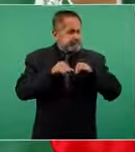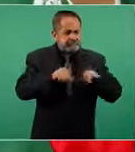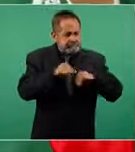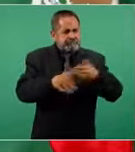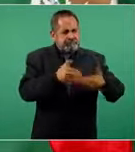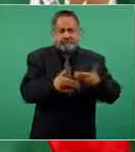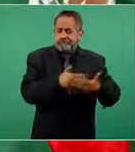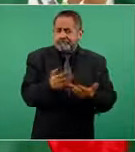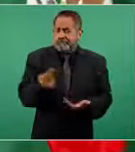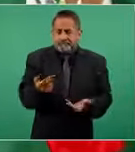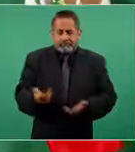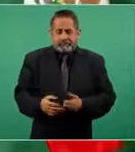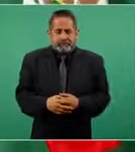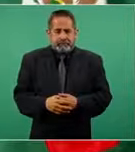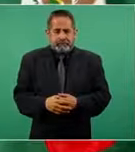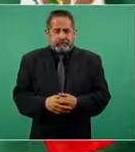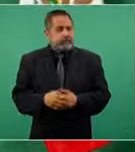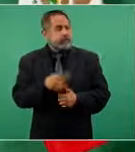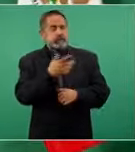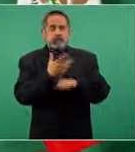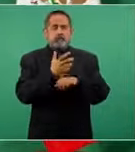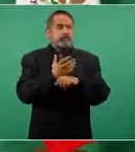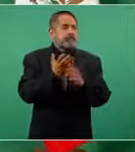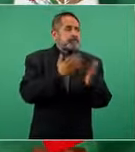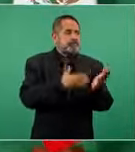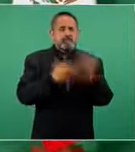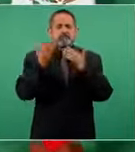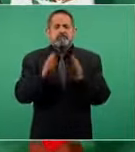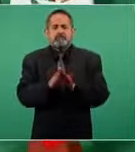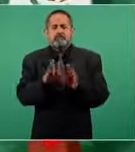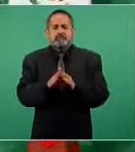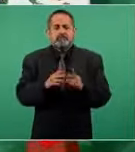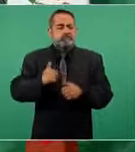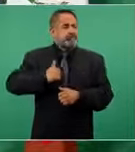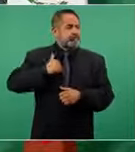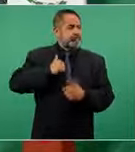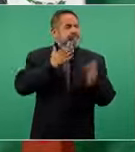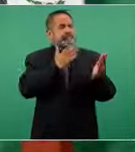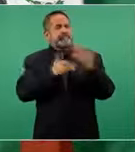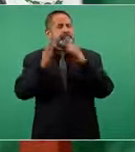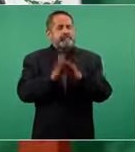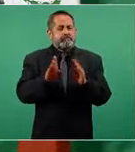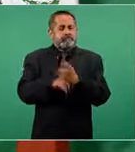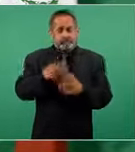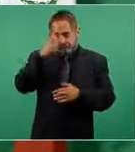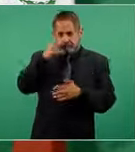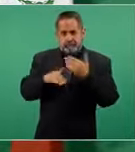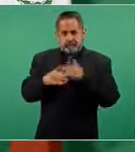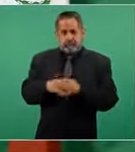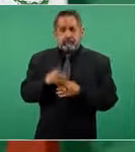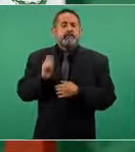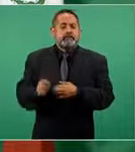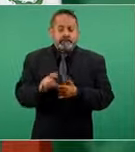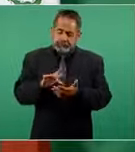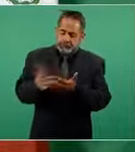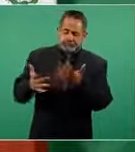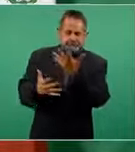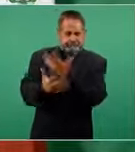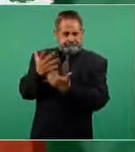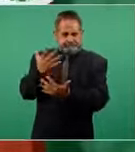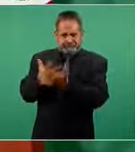¿Cómo va a crecer Estados Unidos? ¿Cómo crece Canadá? ¿Cómo crece México si no es con los